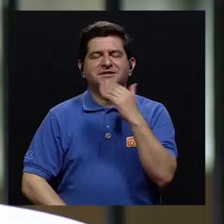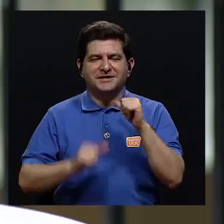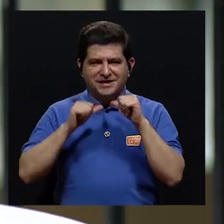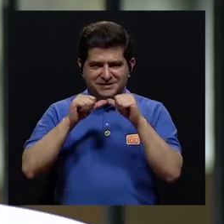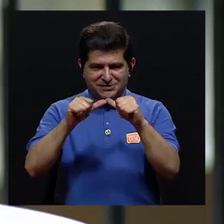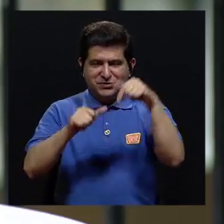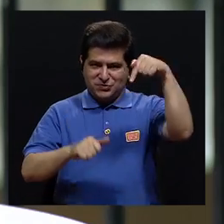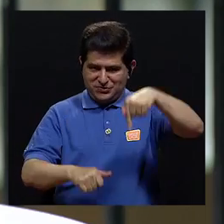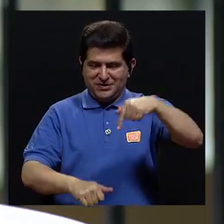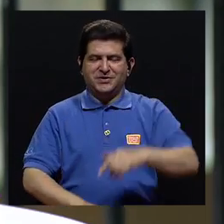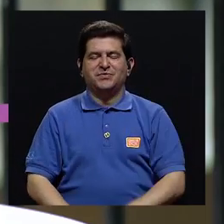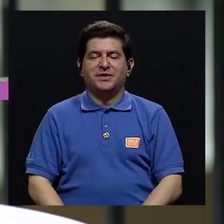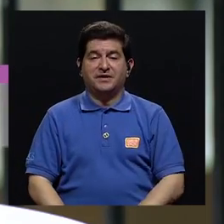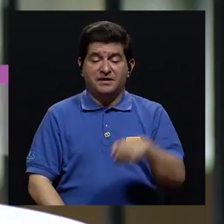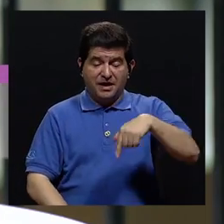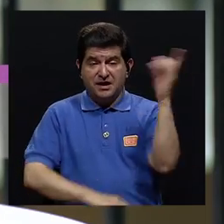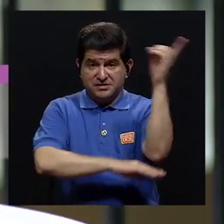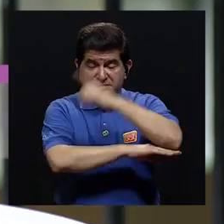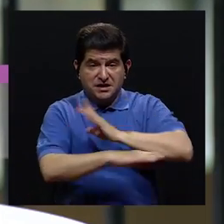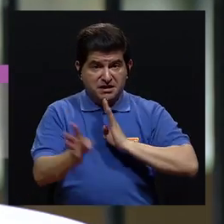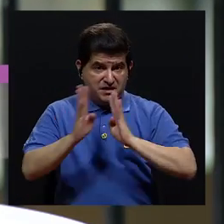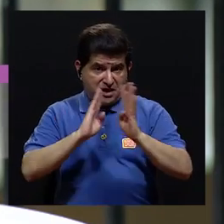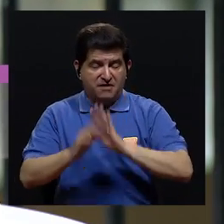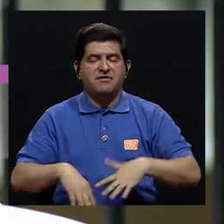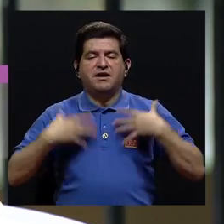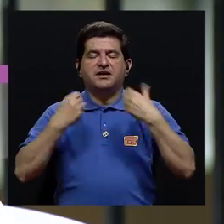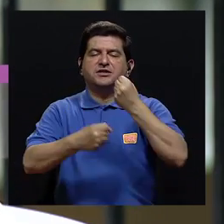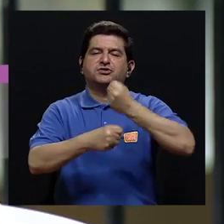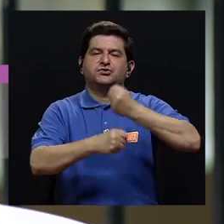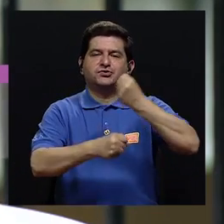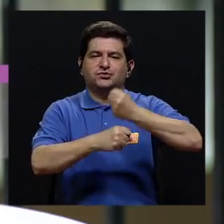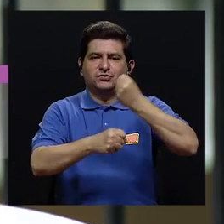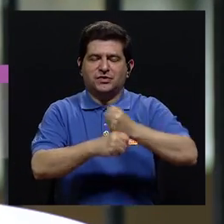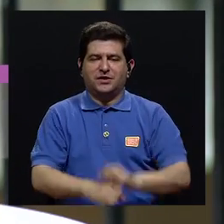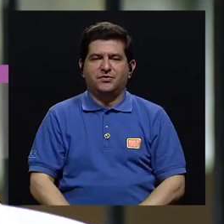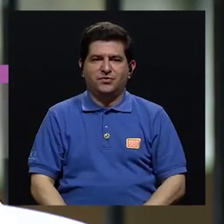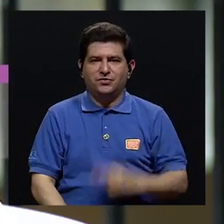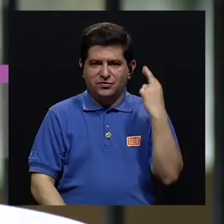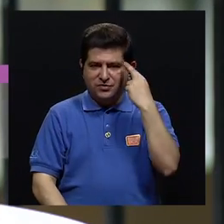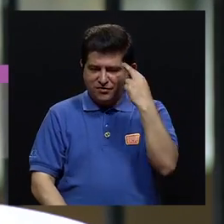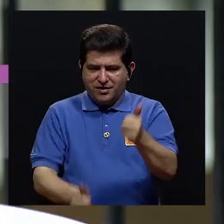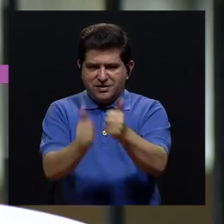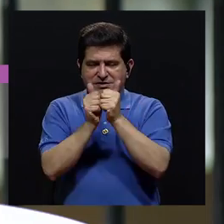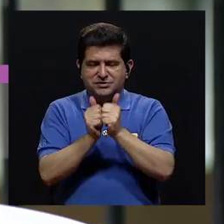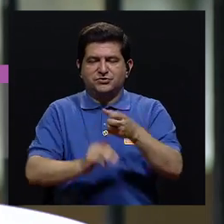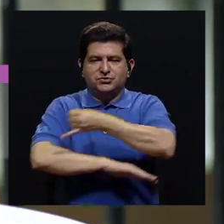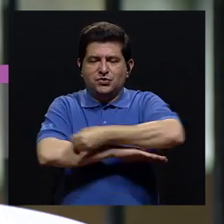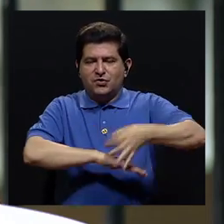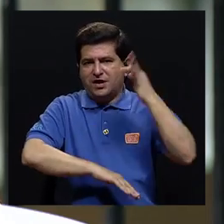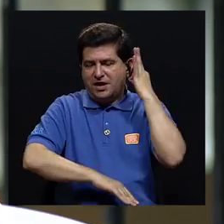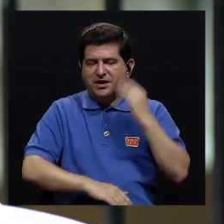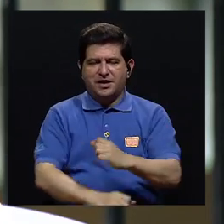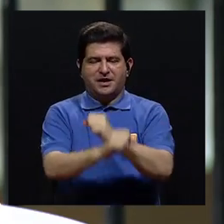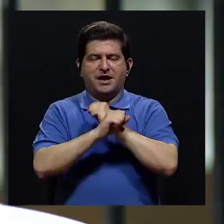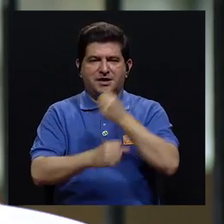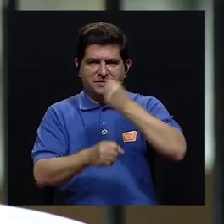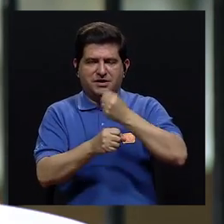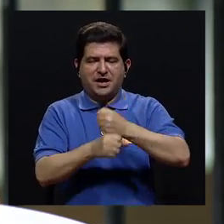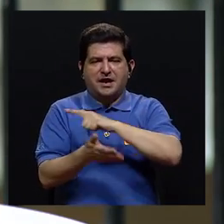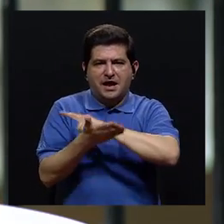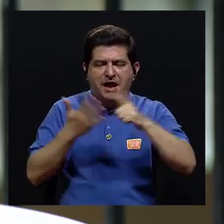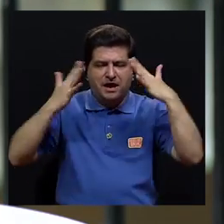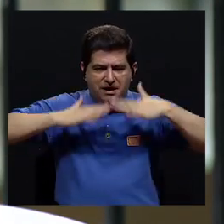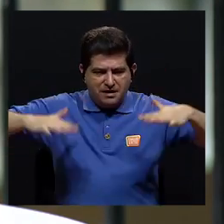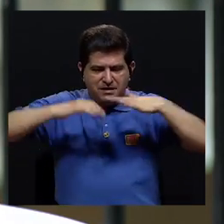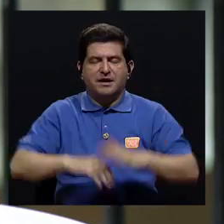Gracias por continuar con nosotros el día de hoy conversando acerca de la salud ocupacional y para ello nos acompaña la ingeniera en seguridad laboral e